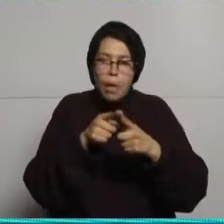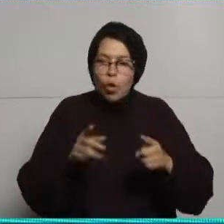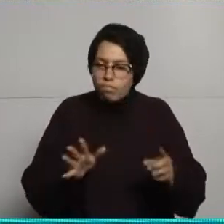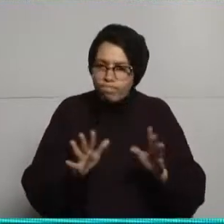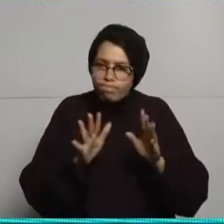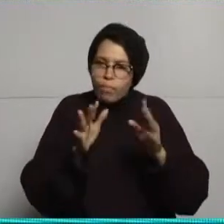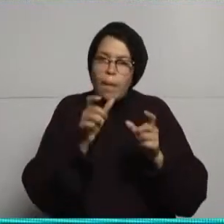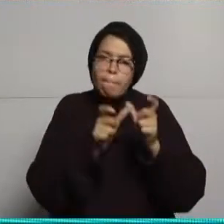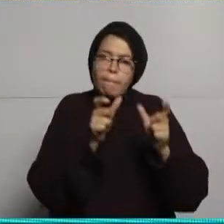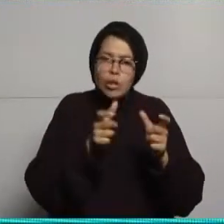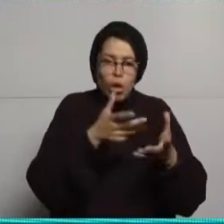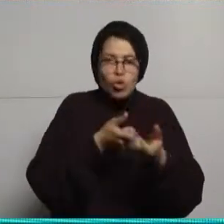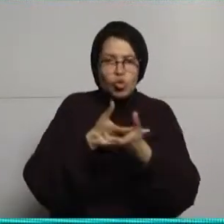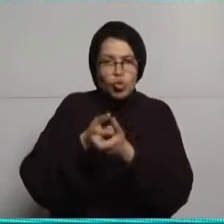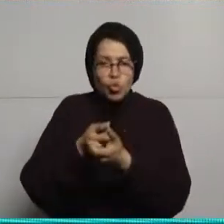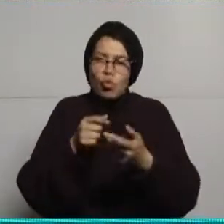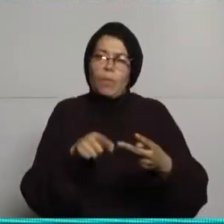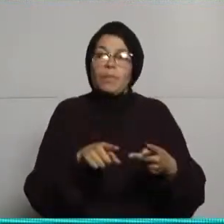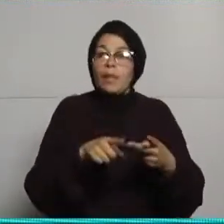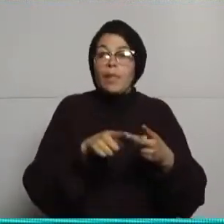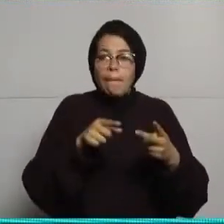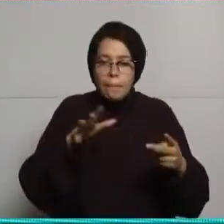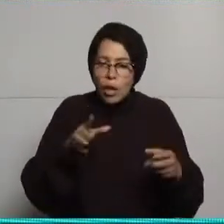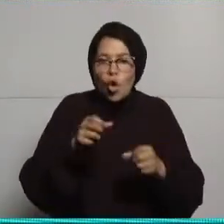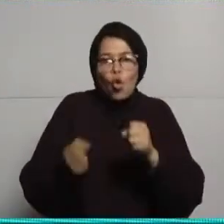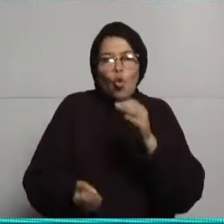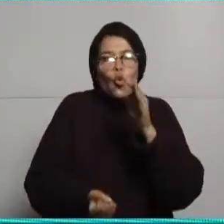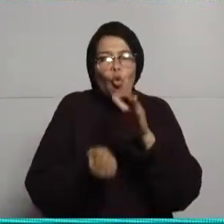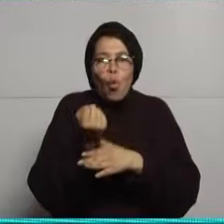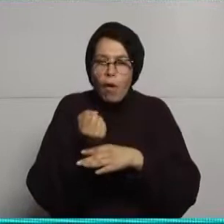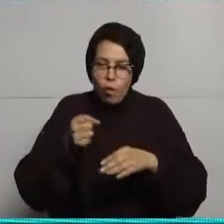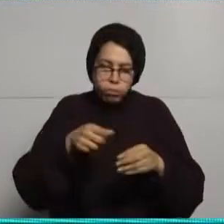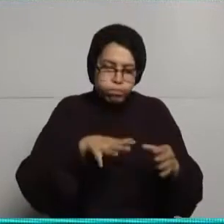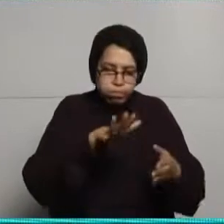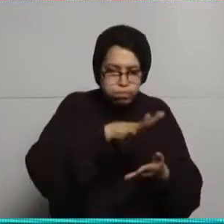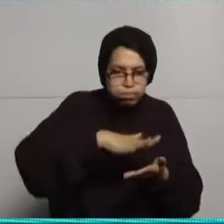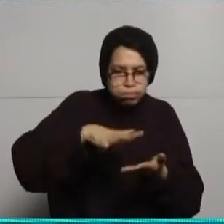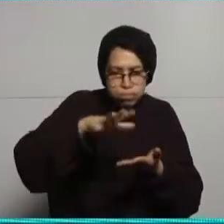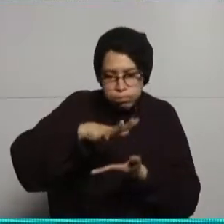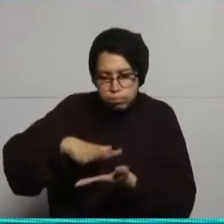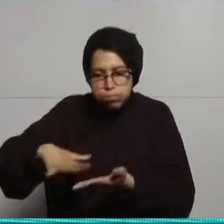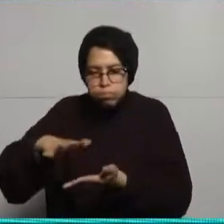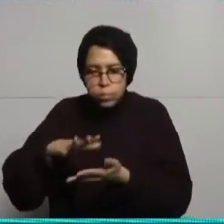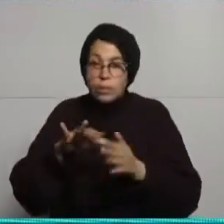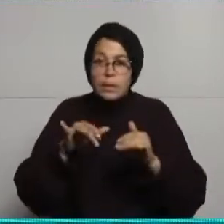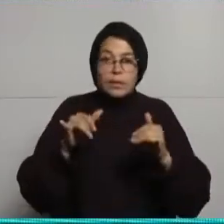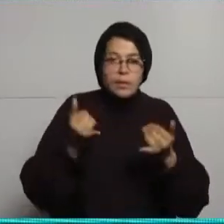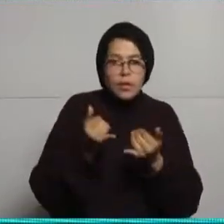ciclo logramos romper otras barreras. Nosotros siempre decíamos que con Montevideo Decide teníamos nuestro